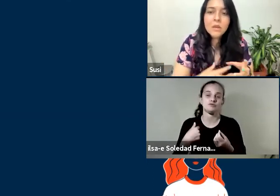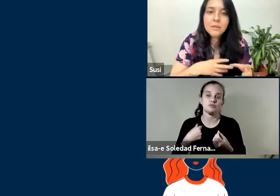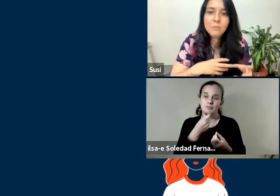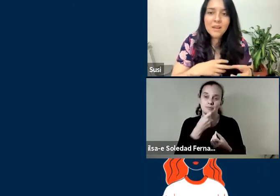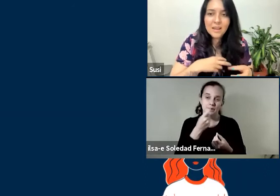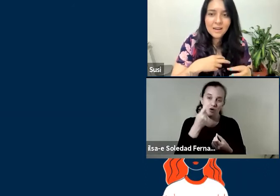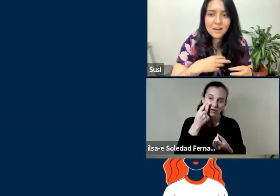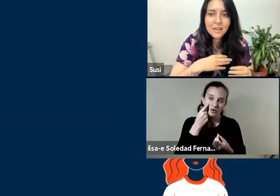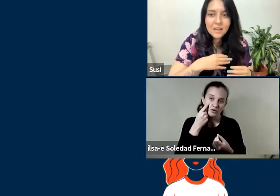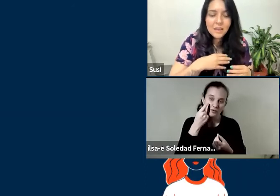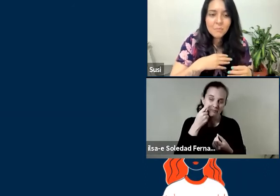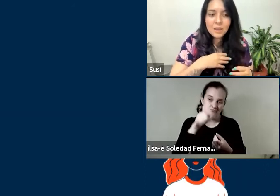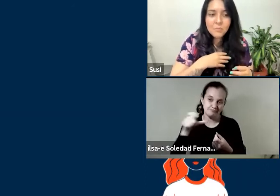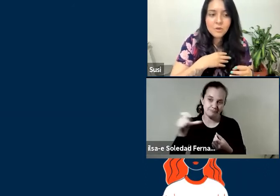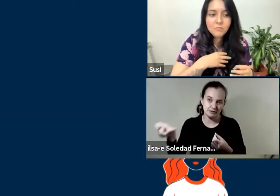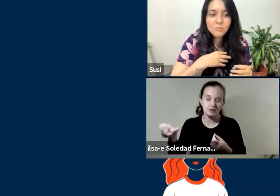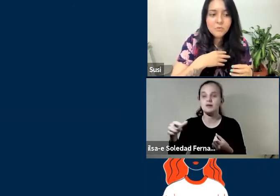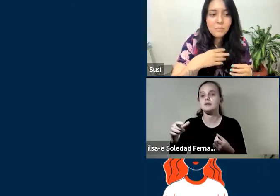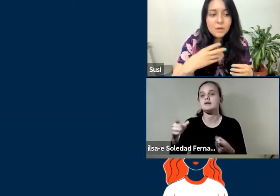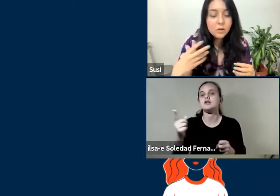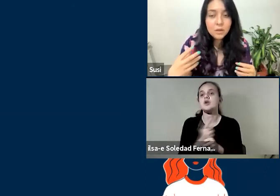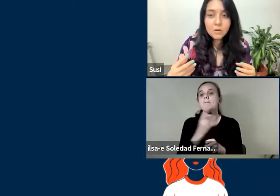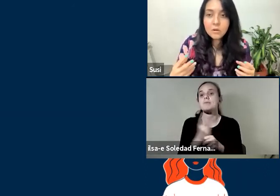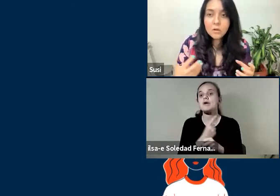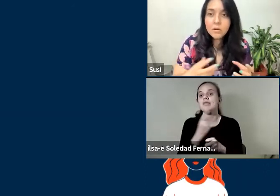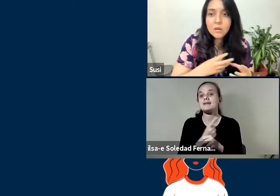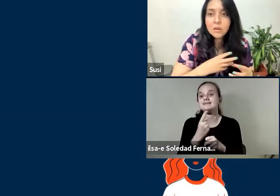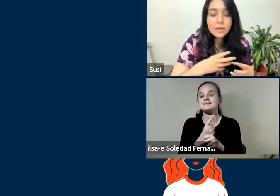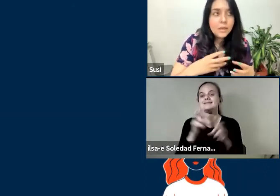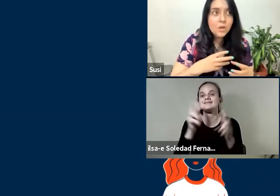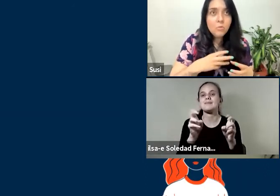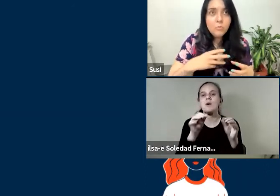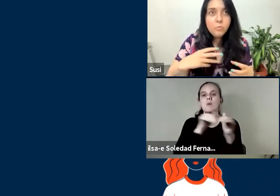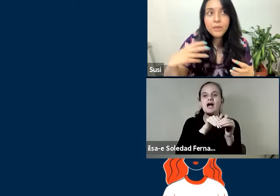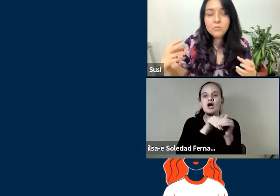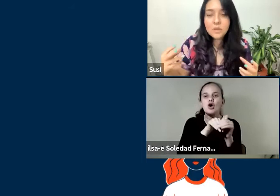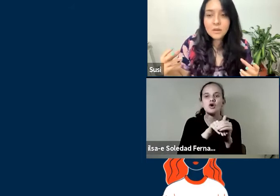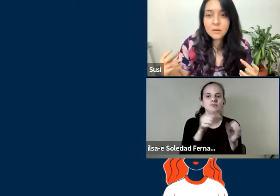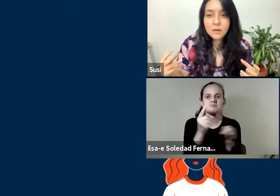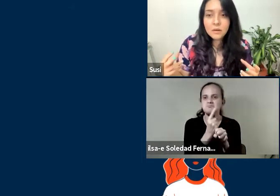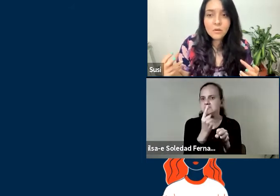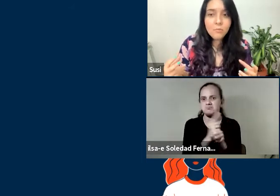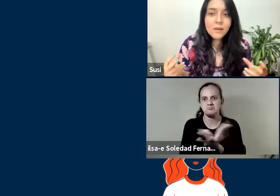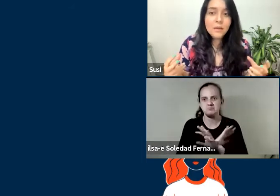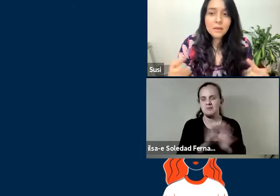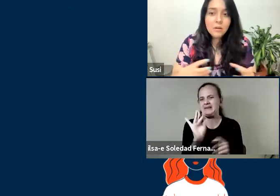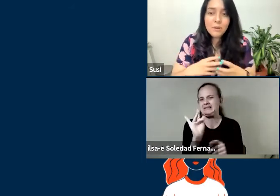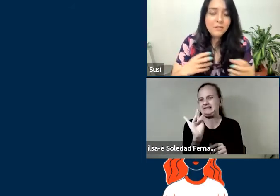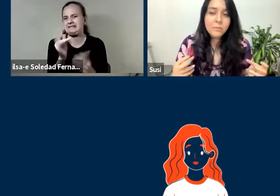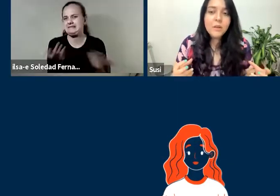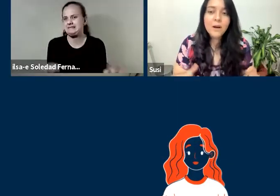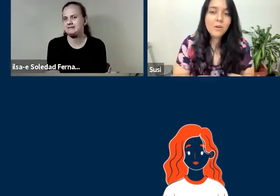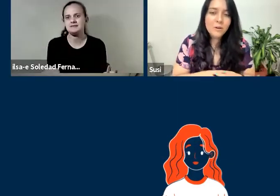¿no? También por ejemplo, muchas personas que conozco que no pueden usar el home banking o